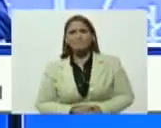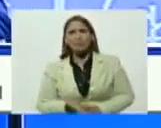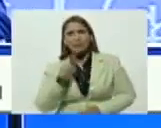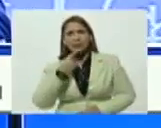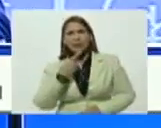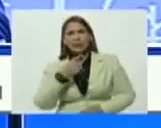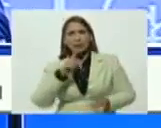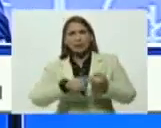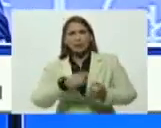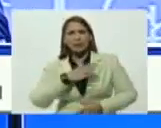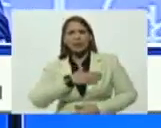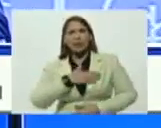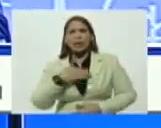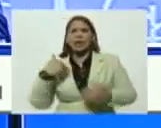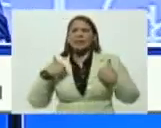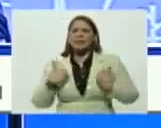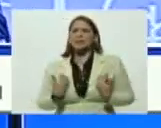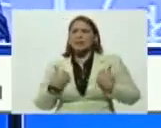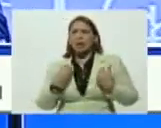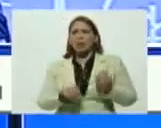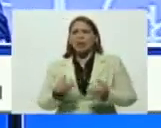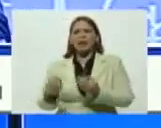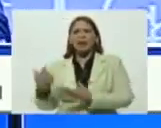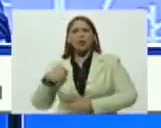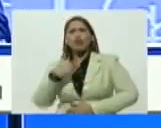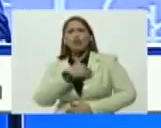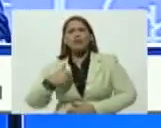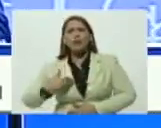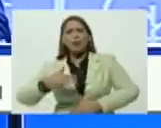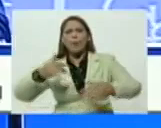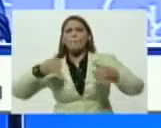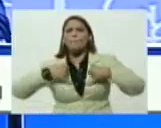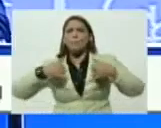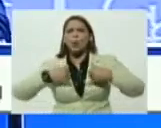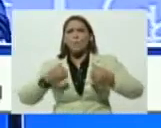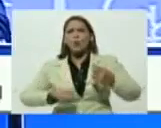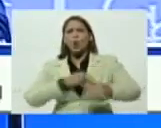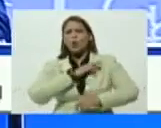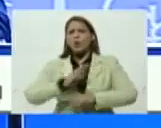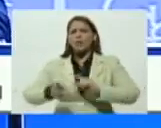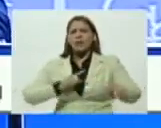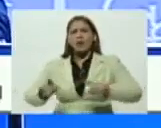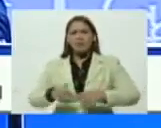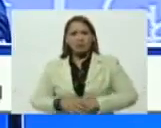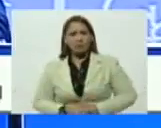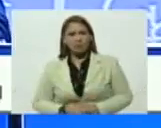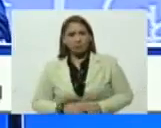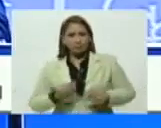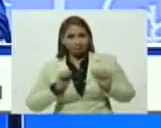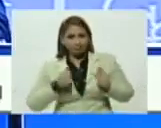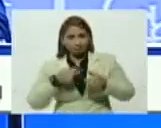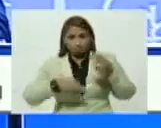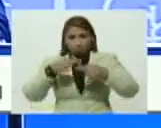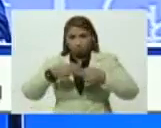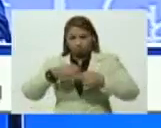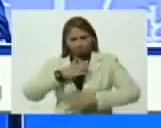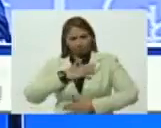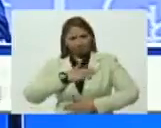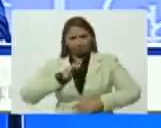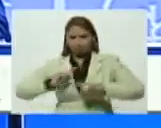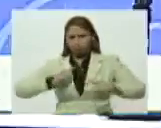estoy cansado del jardín. Yo quiero mi propio régimen, le dije a Cilia. Y empezamos a construir mi